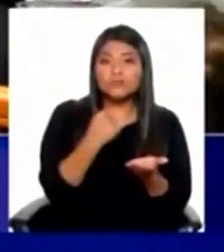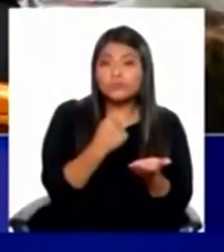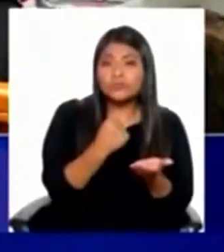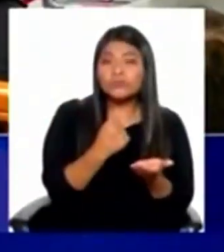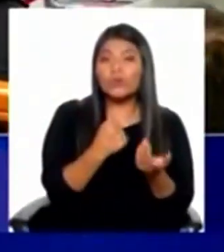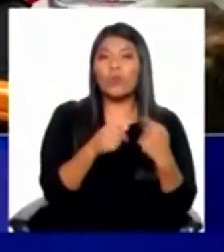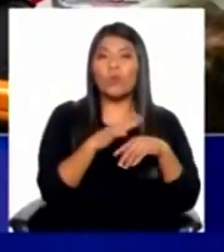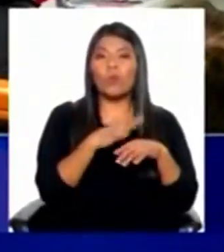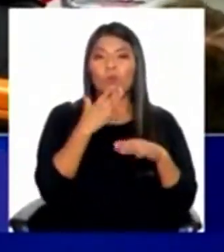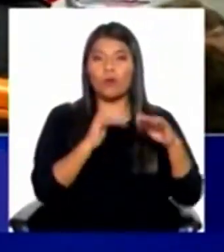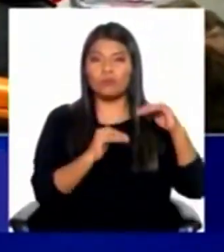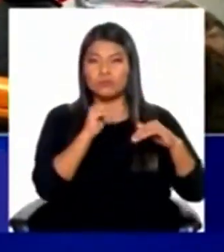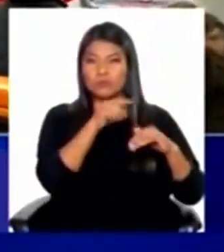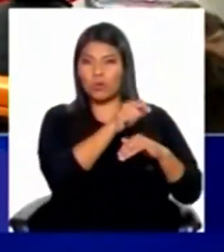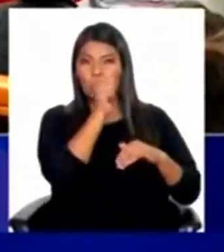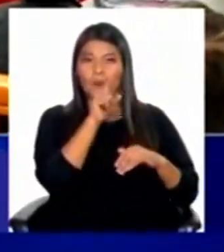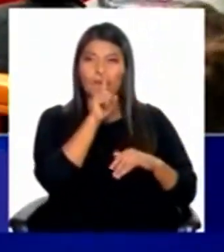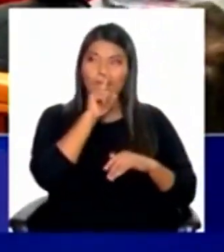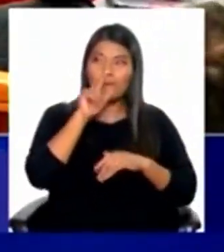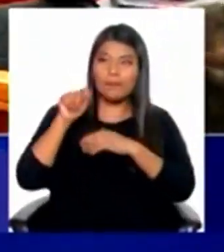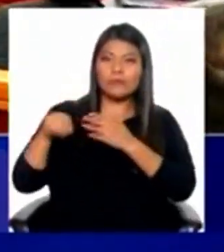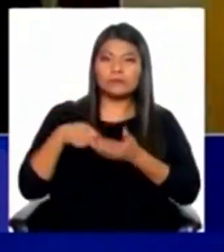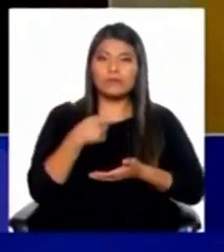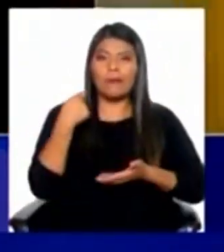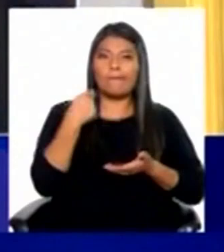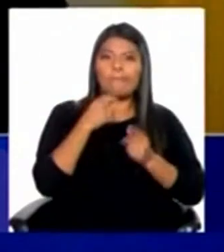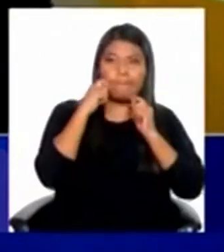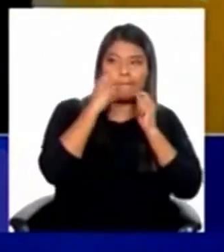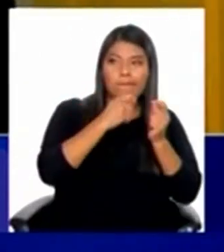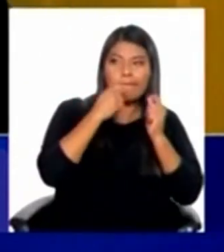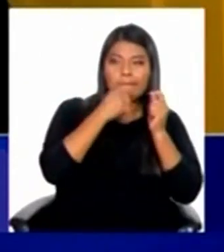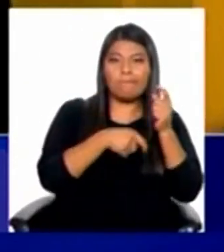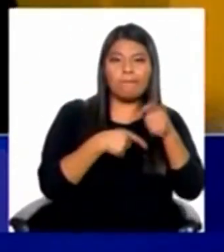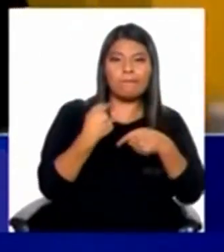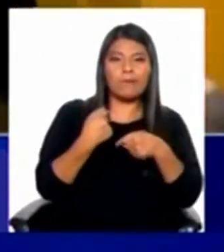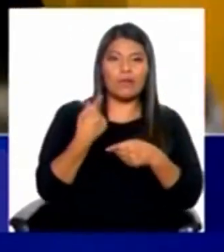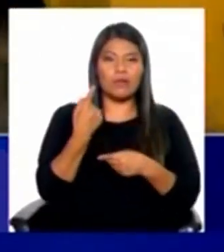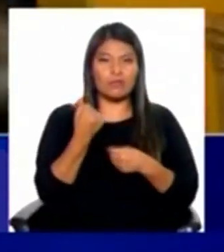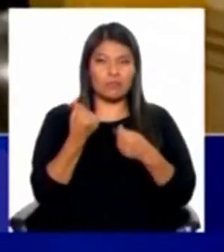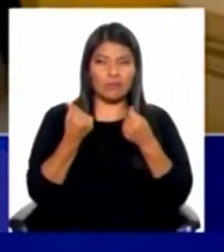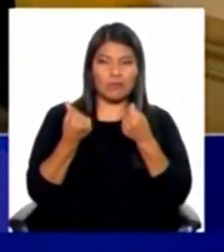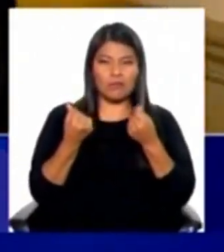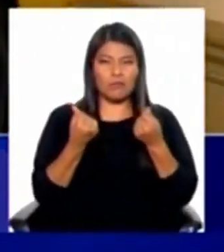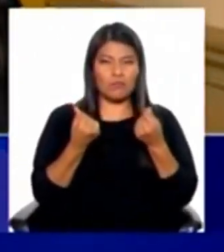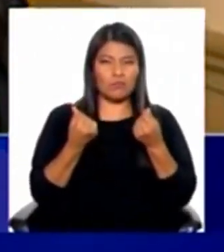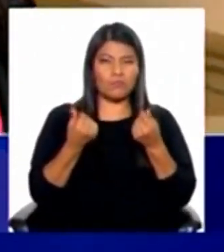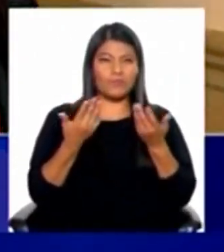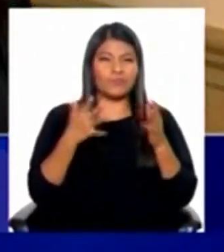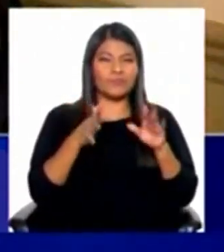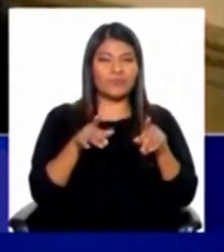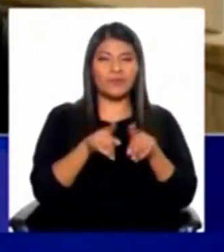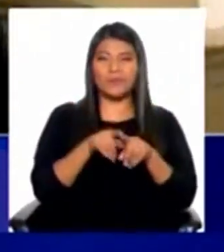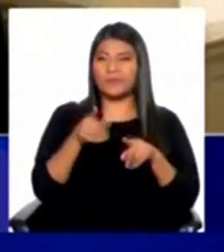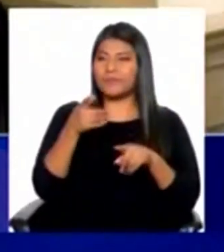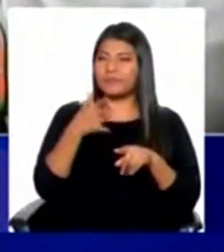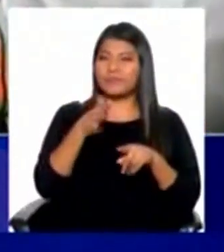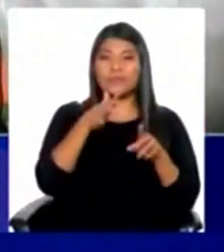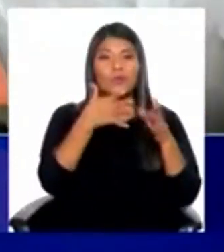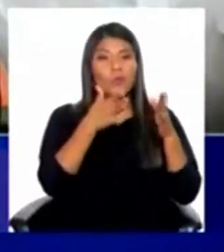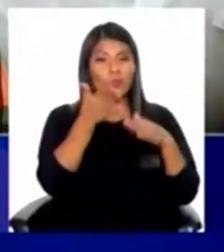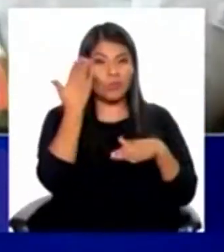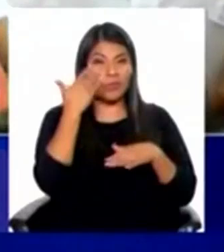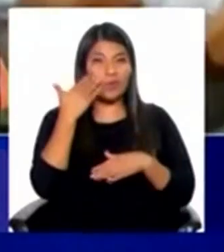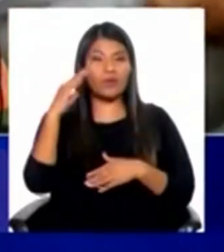desbalance patrimonial que apunte a que en rigor aquí se han utilizado dineros ilícitos. Es algo parecido a lo de el